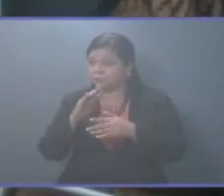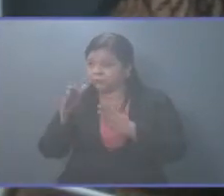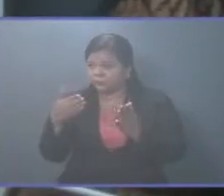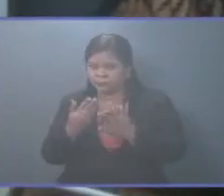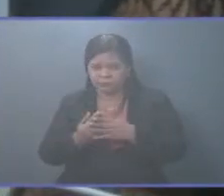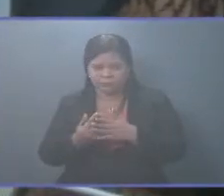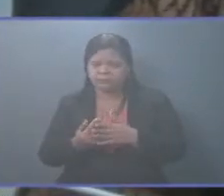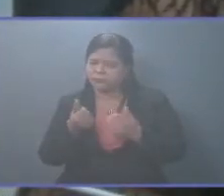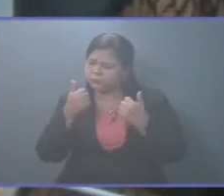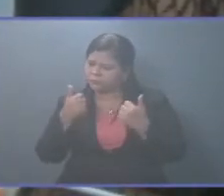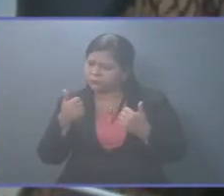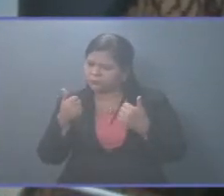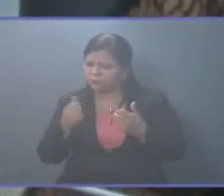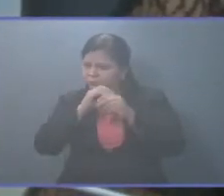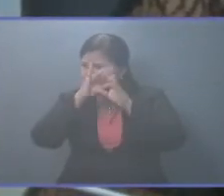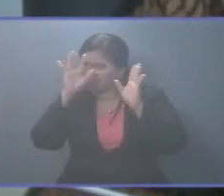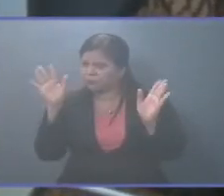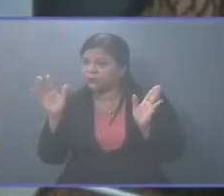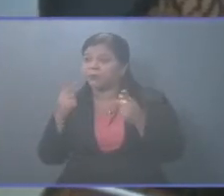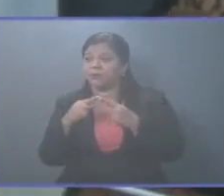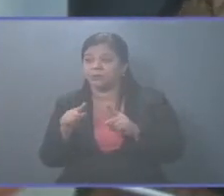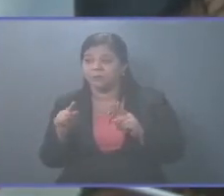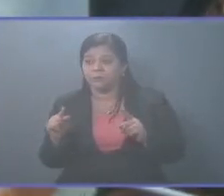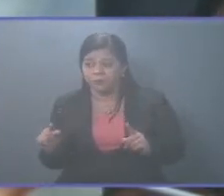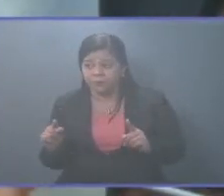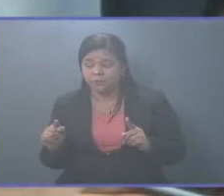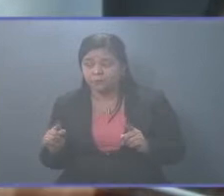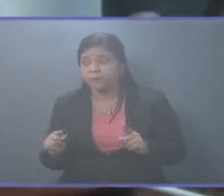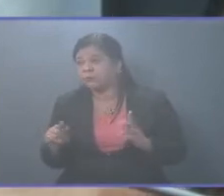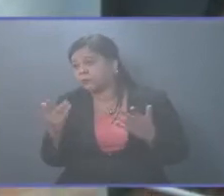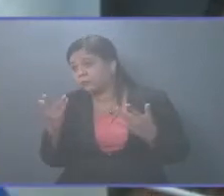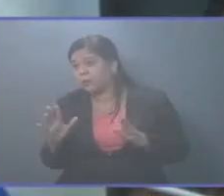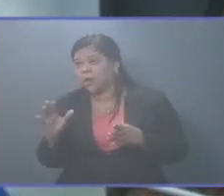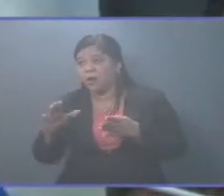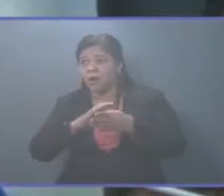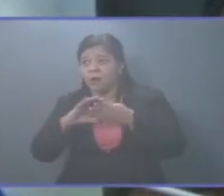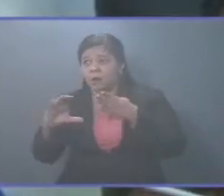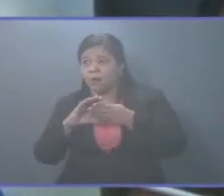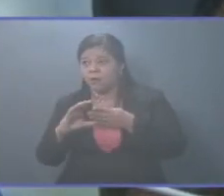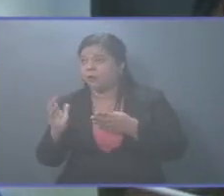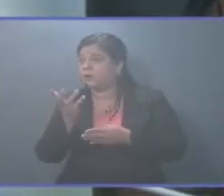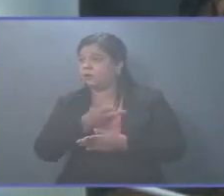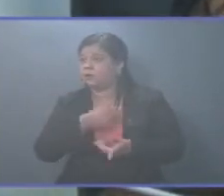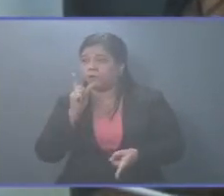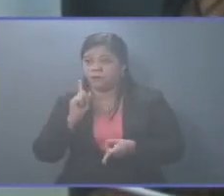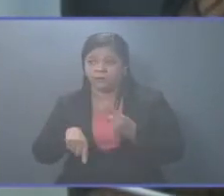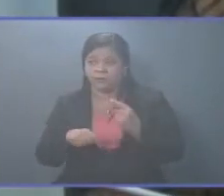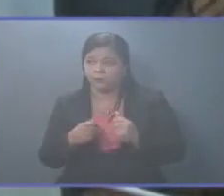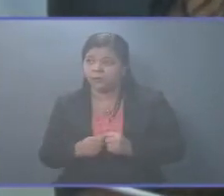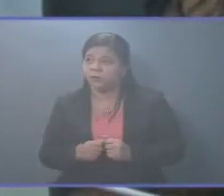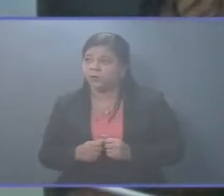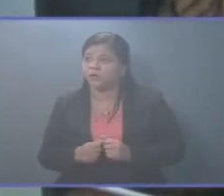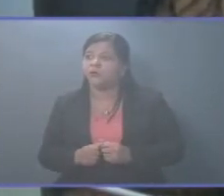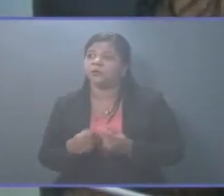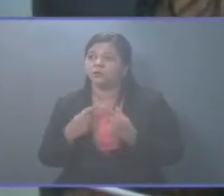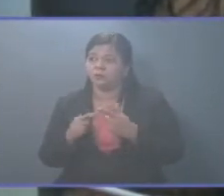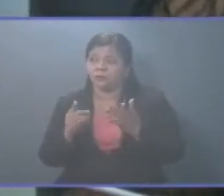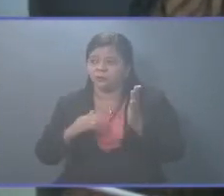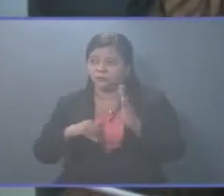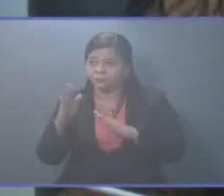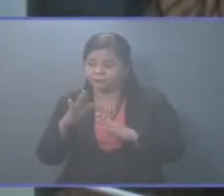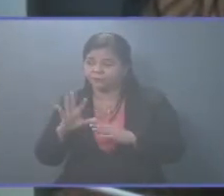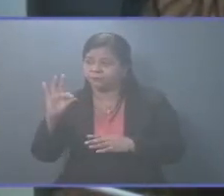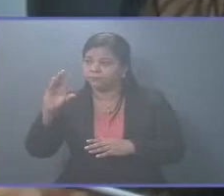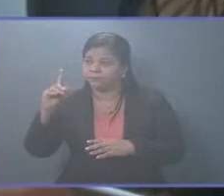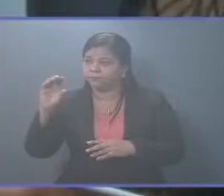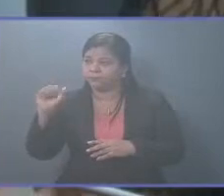que todas son buenas, por supuesto, pero que dado el contexto, o sea, no podemos esperar hasta que en abril la FDA, que somos